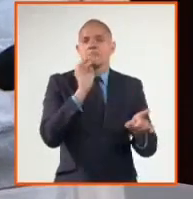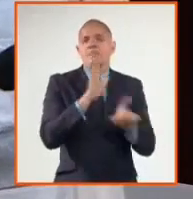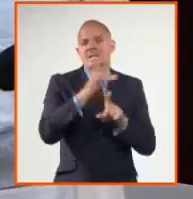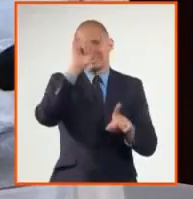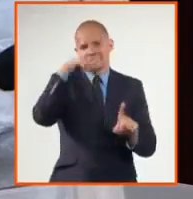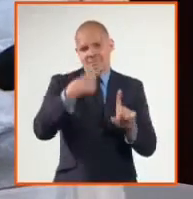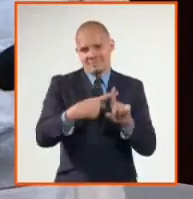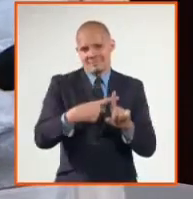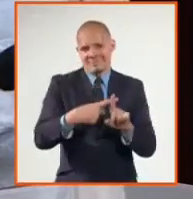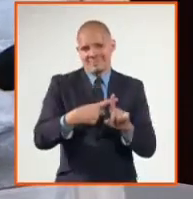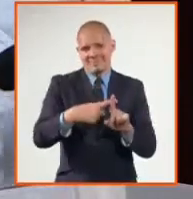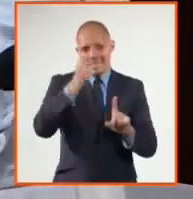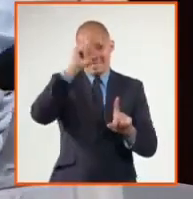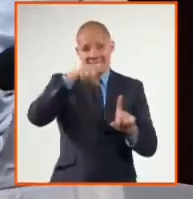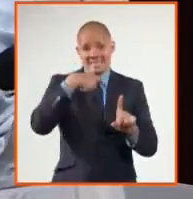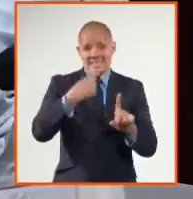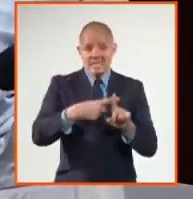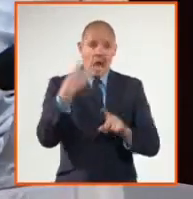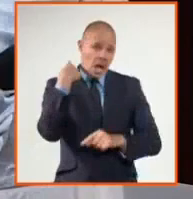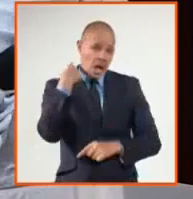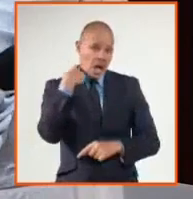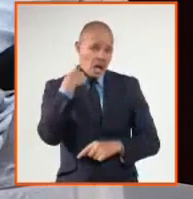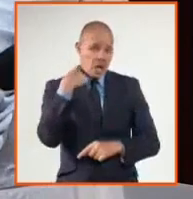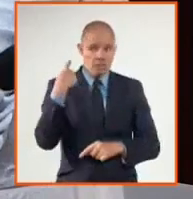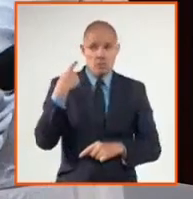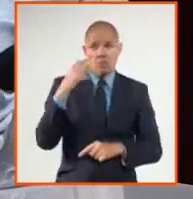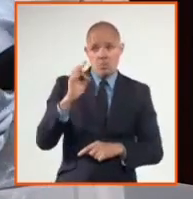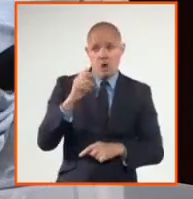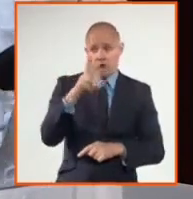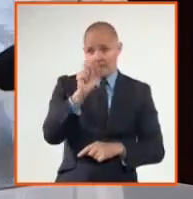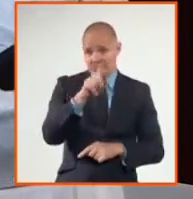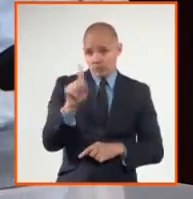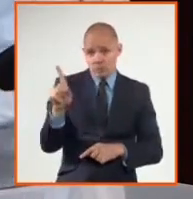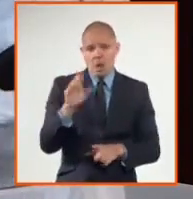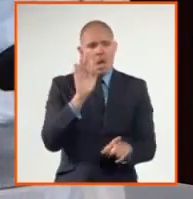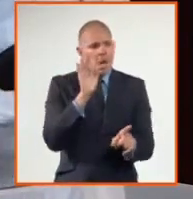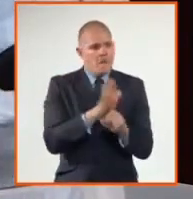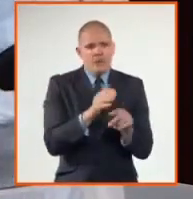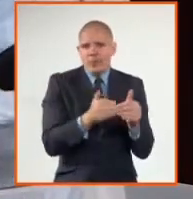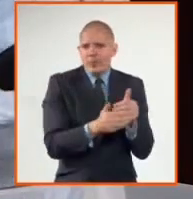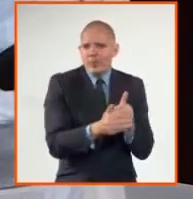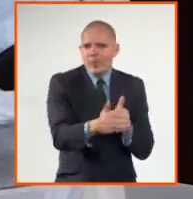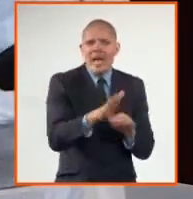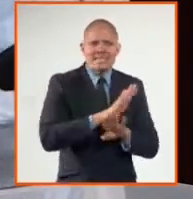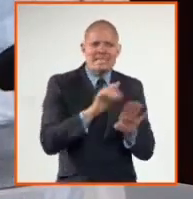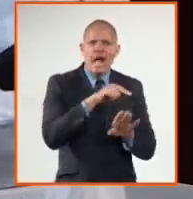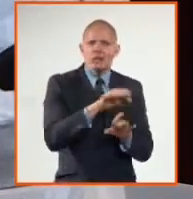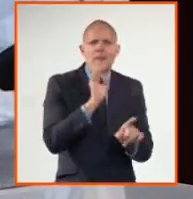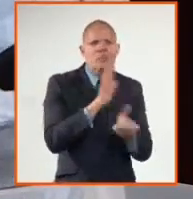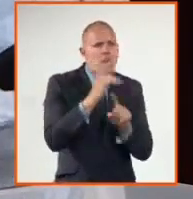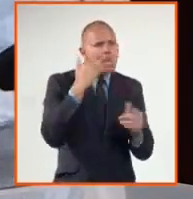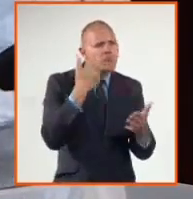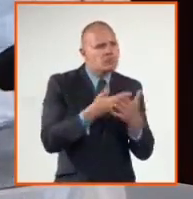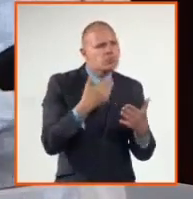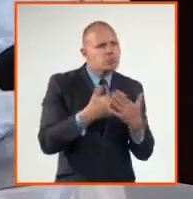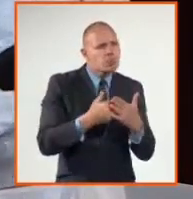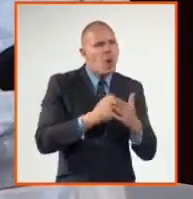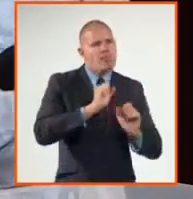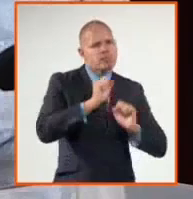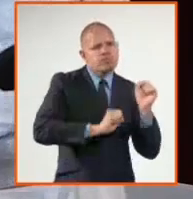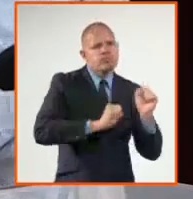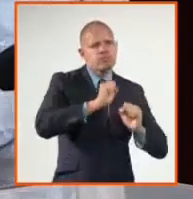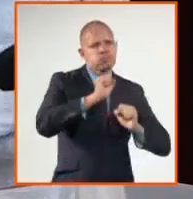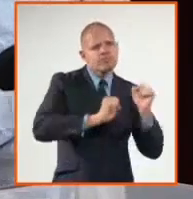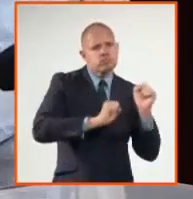del año pasado y bueno estaba en proceso de asimilación en proceso de prueba incluso realizando las pruebas